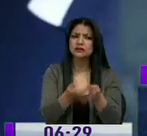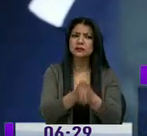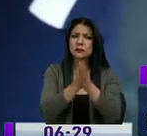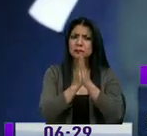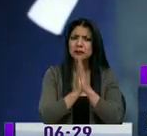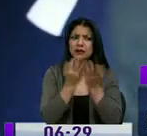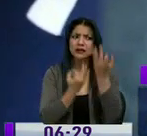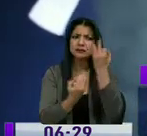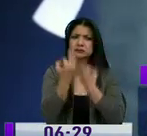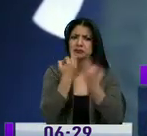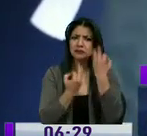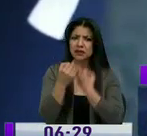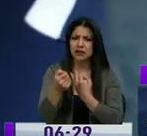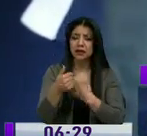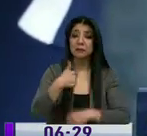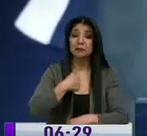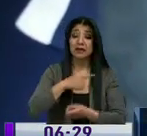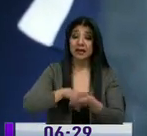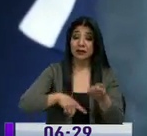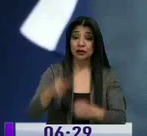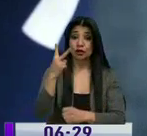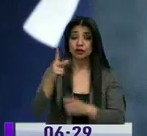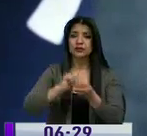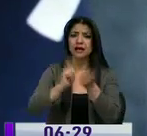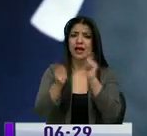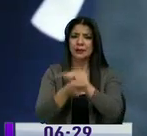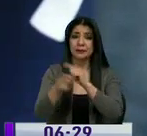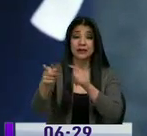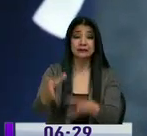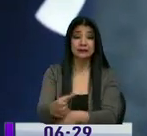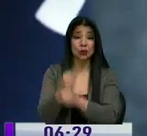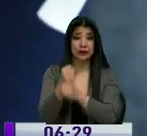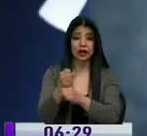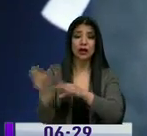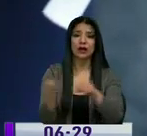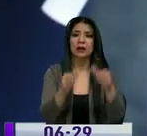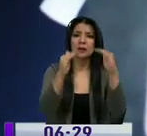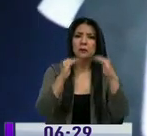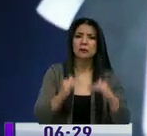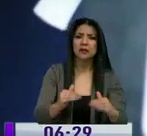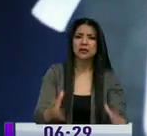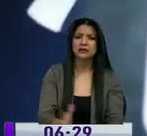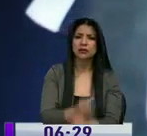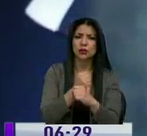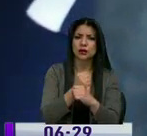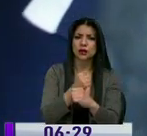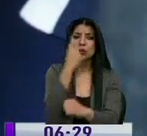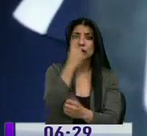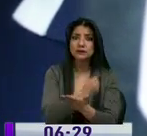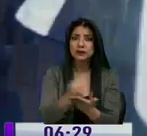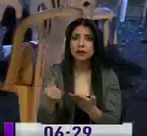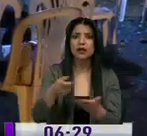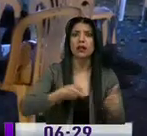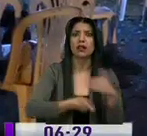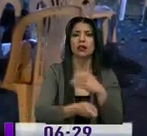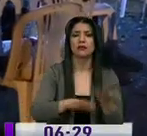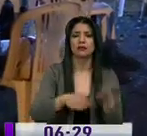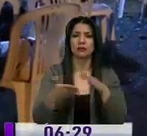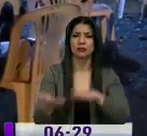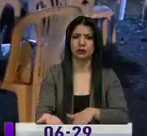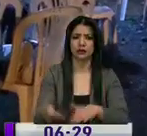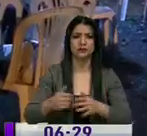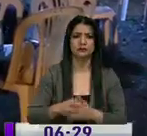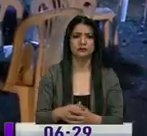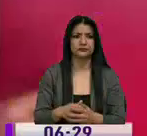explicaciones porque a mis hermanos los cambios del pabellón de máxima seguridad a mediana seguridad y una semana después del cambio los matan es el pedido de familiares